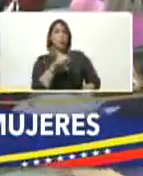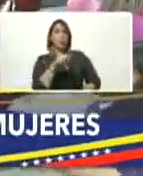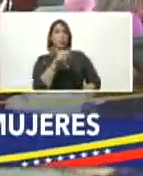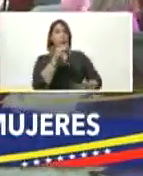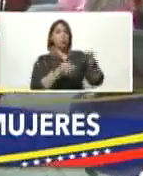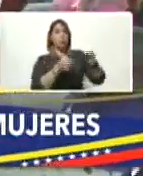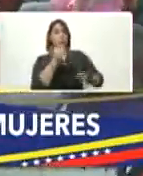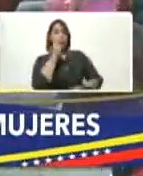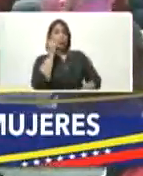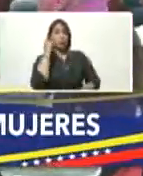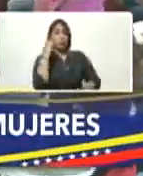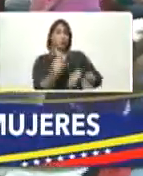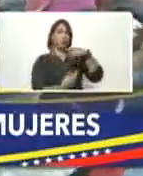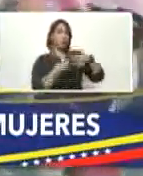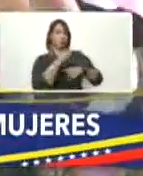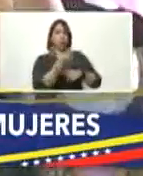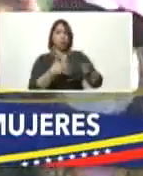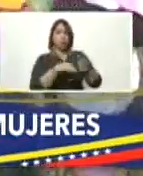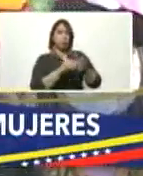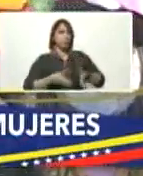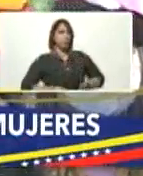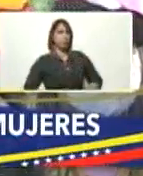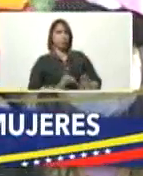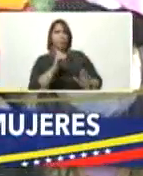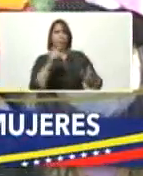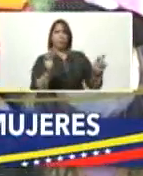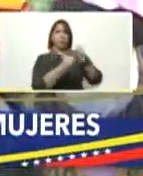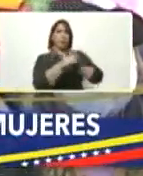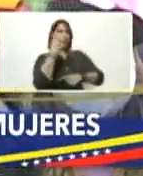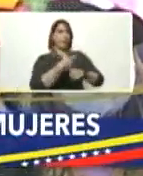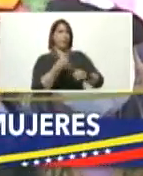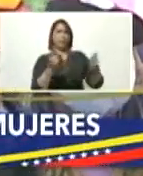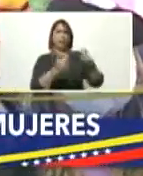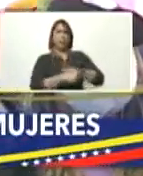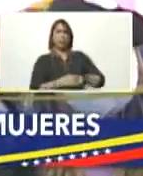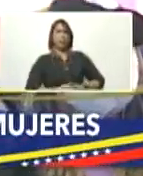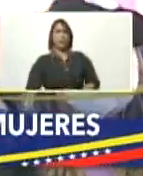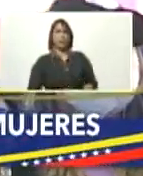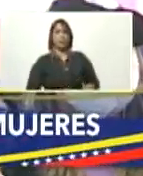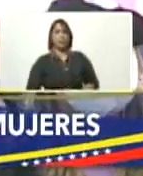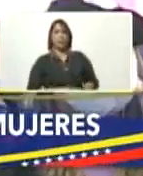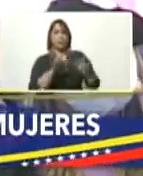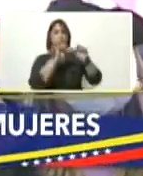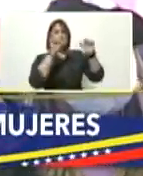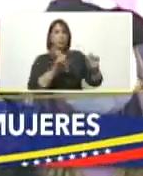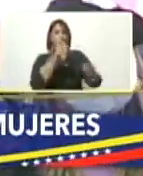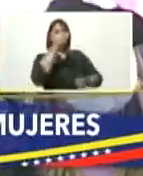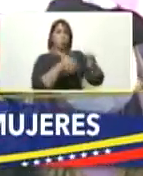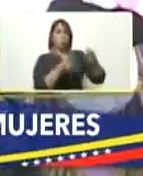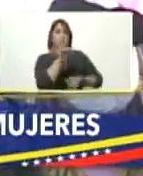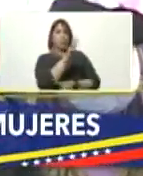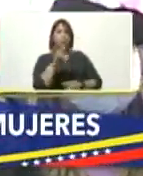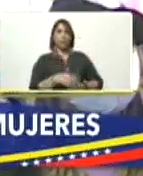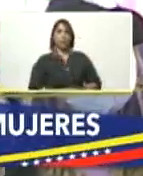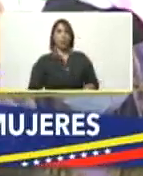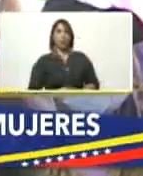género, y revolucionar, renacer y cambiar lo que tenga que ser cambiado en el sistema judicial venezolano.